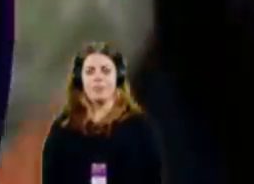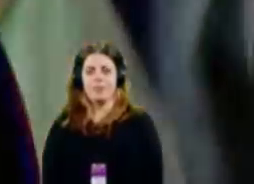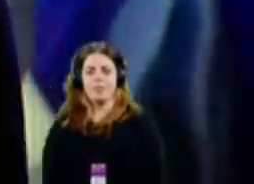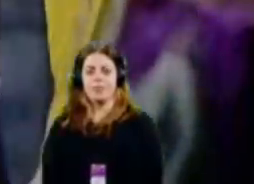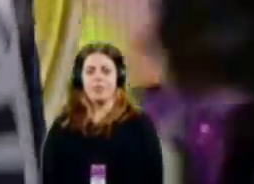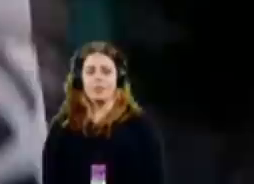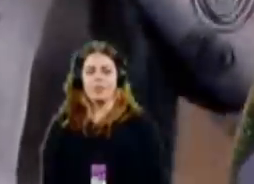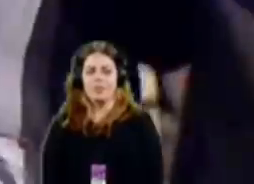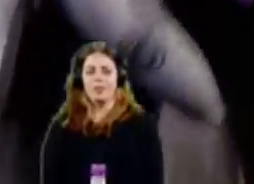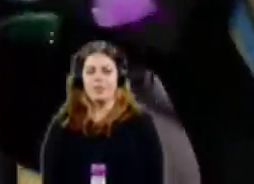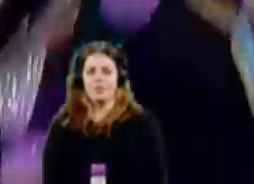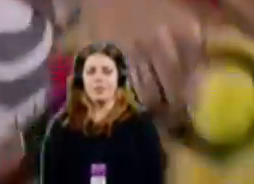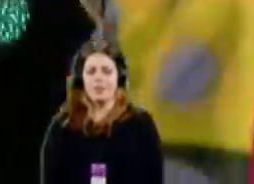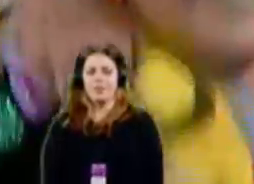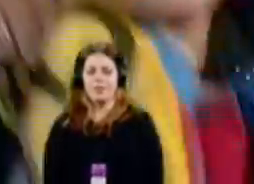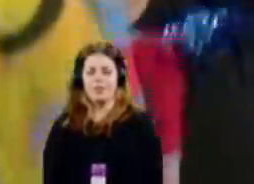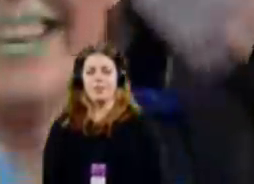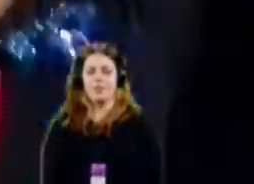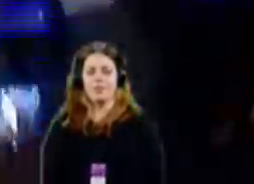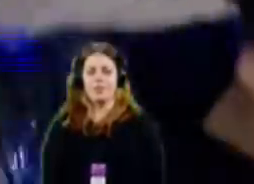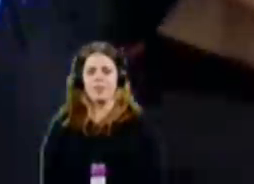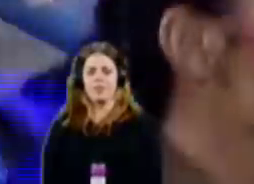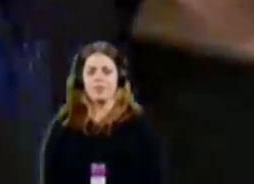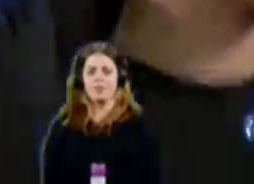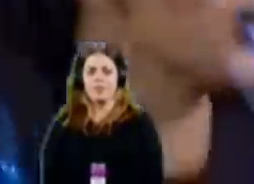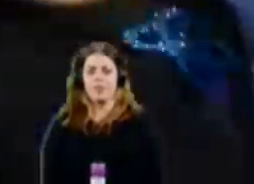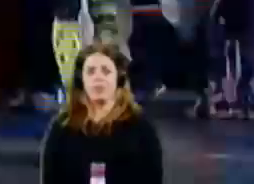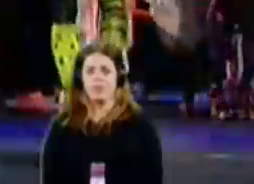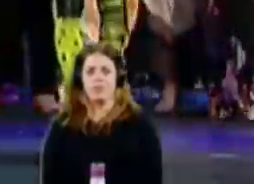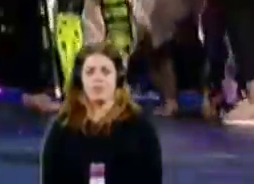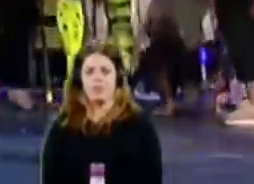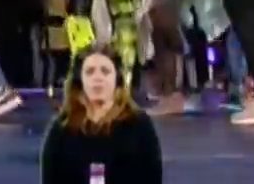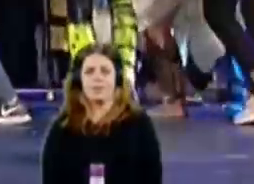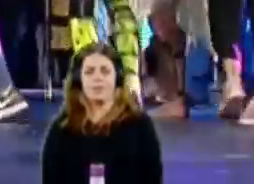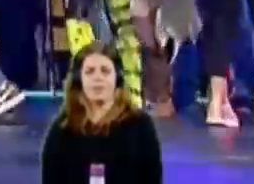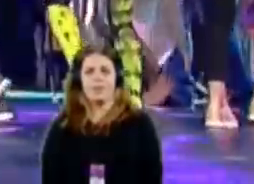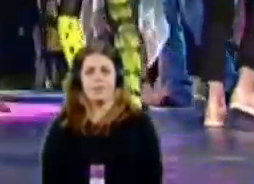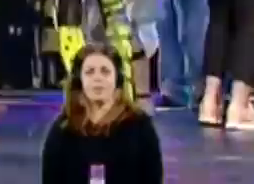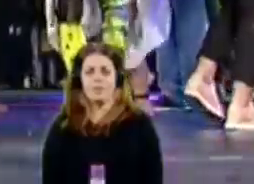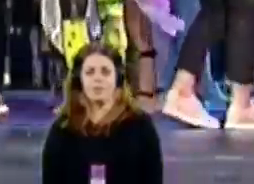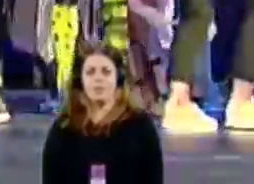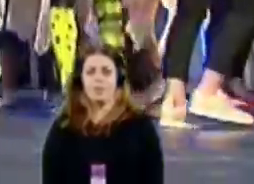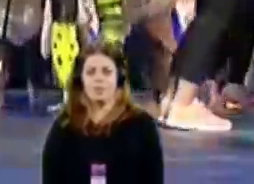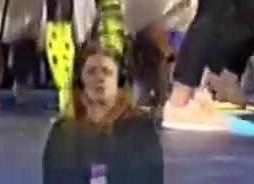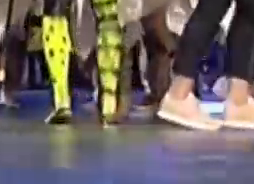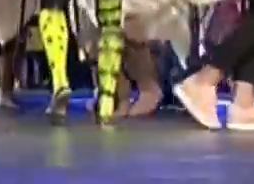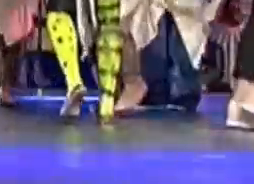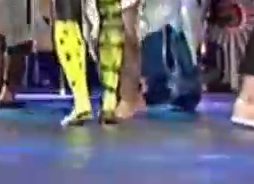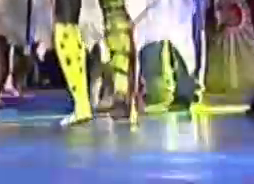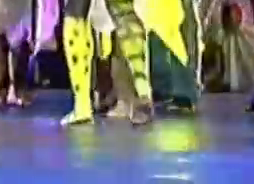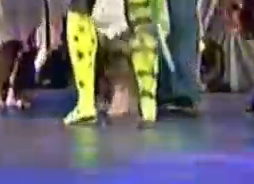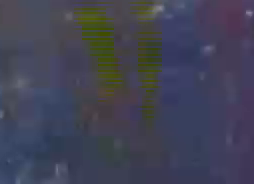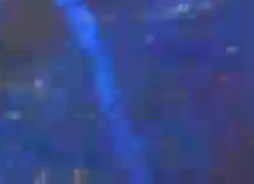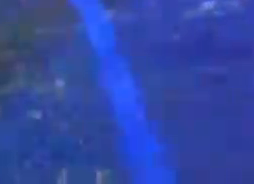son. Nosotros, amigos, amigas, ponemos aquí nuestro punto de partida. Eso sí, antes queremos desearle en nombre de todo el equipo al completo